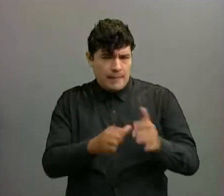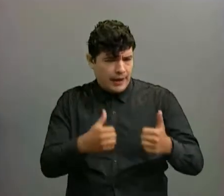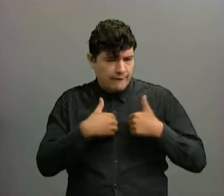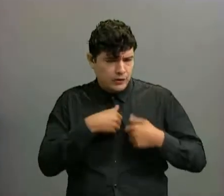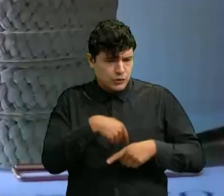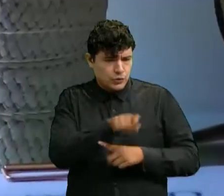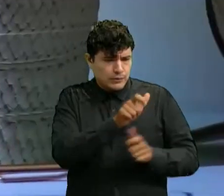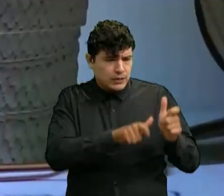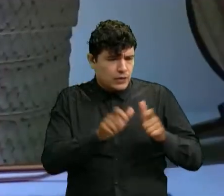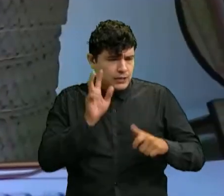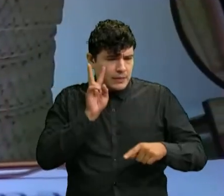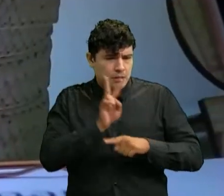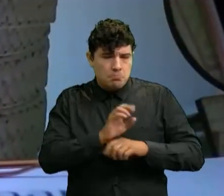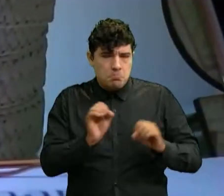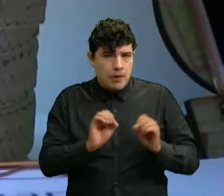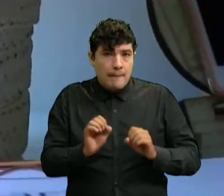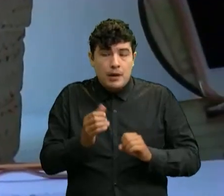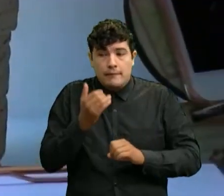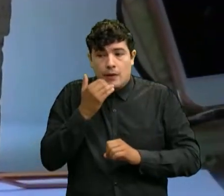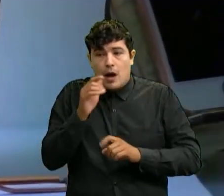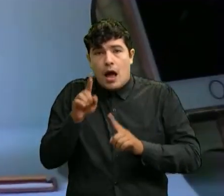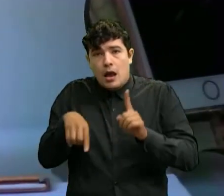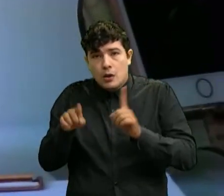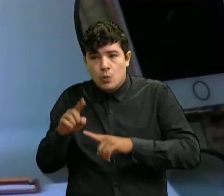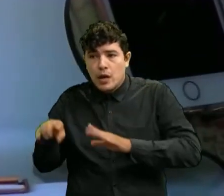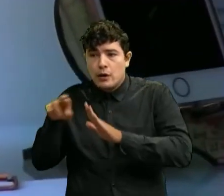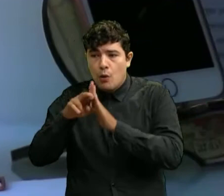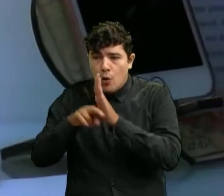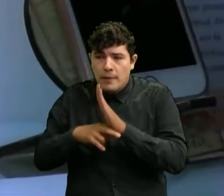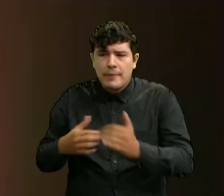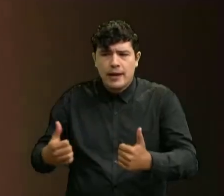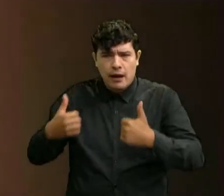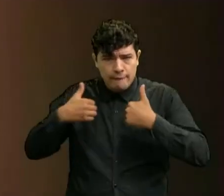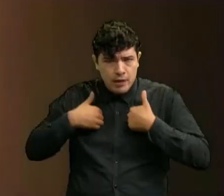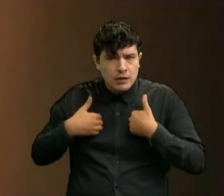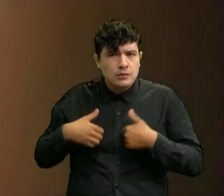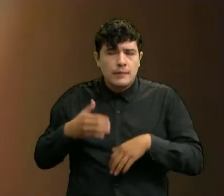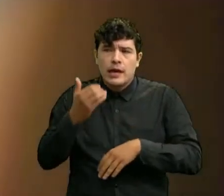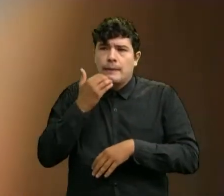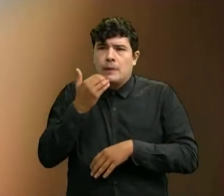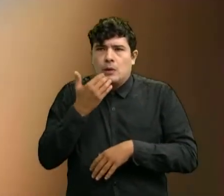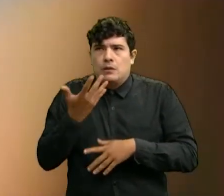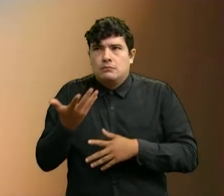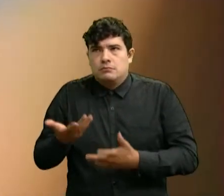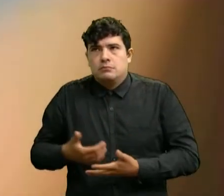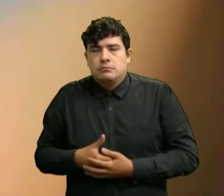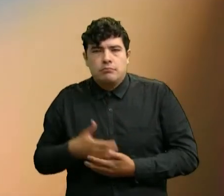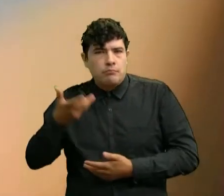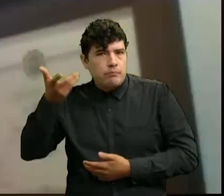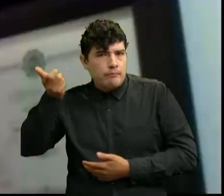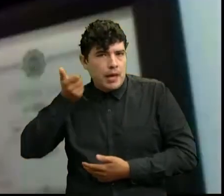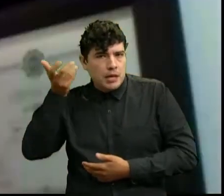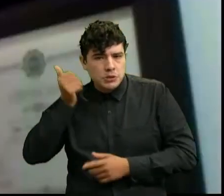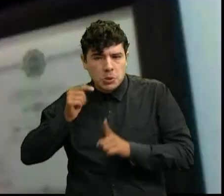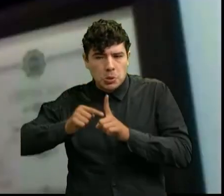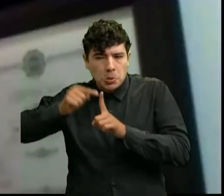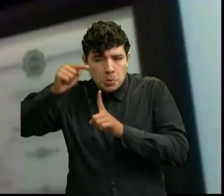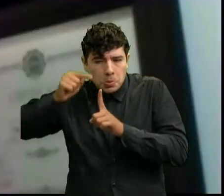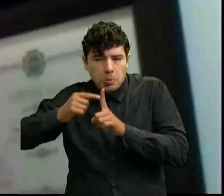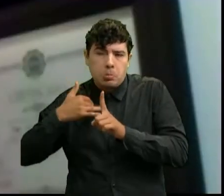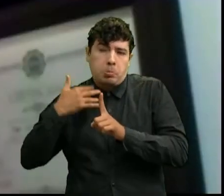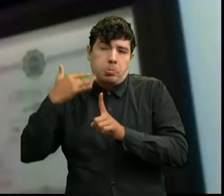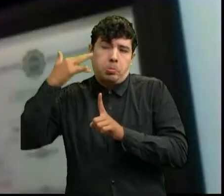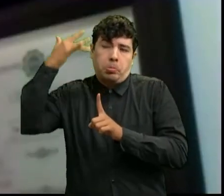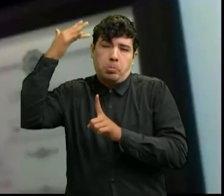trabajo, digamos, riesgoso, peligroso, doctor. Sí, en altas temperaturas, expuestos a sustancias